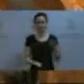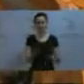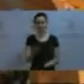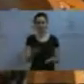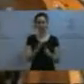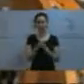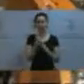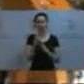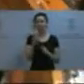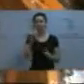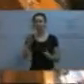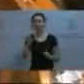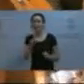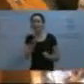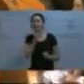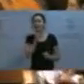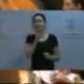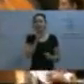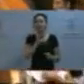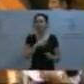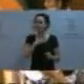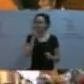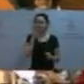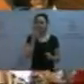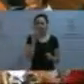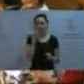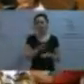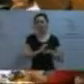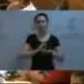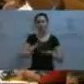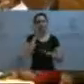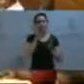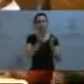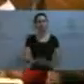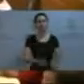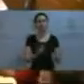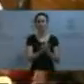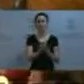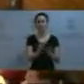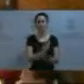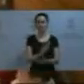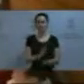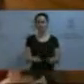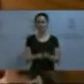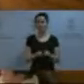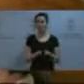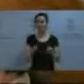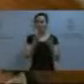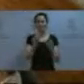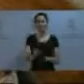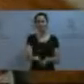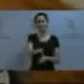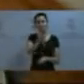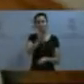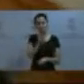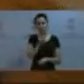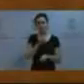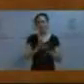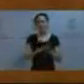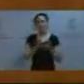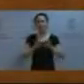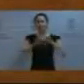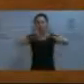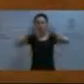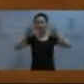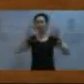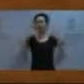ERA. Me gustaría, señora consejera, que me explicase de la manera más entendible posible qué va a hacer para despejar las